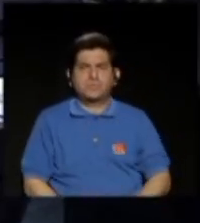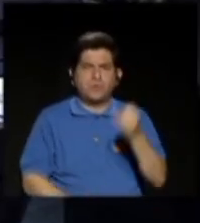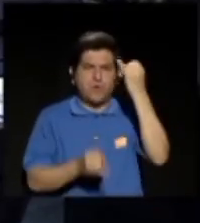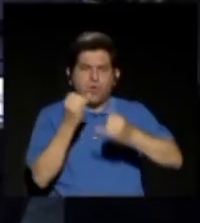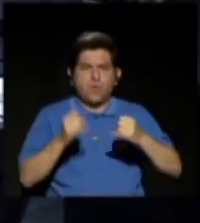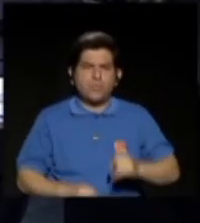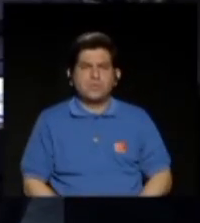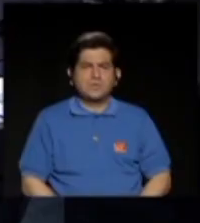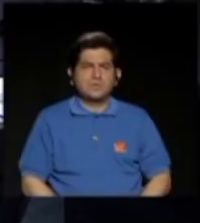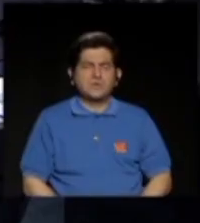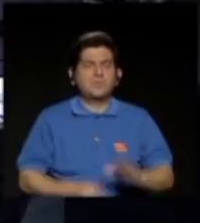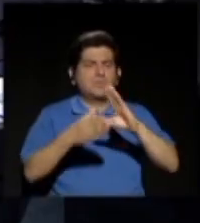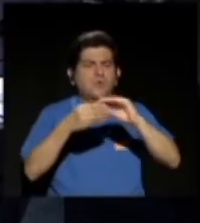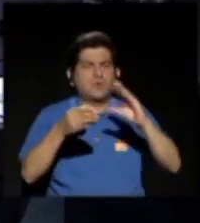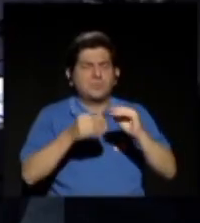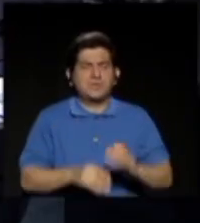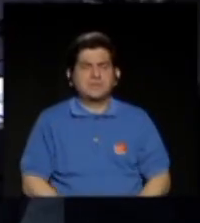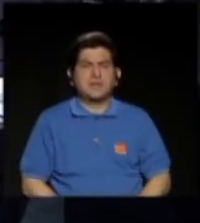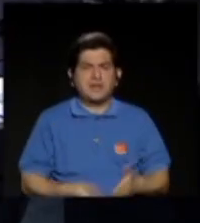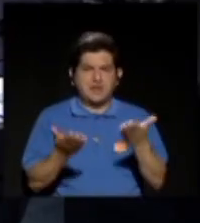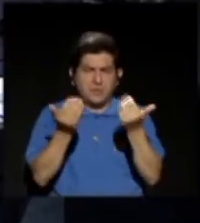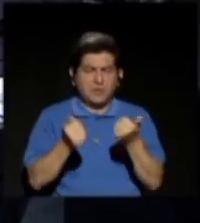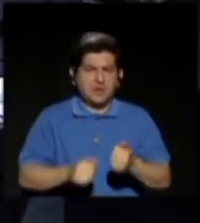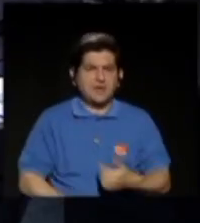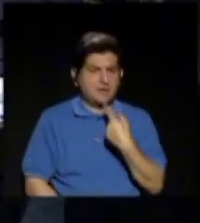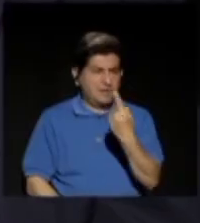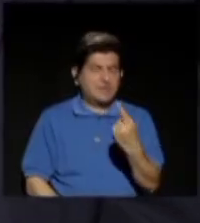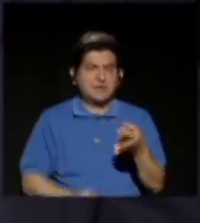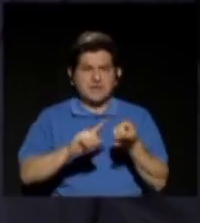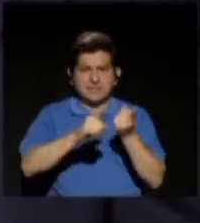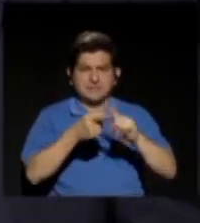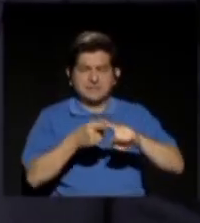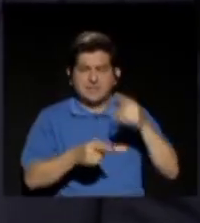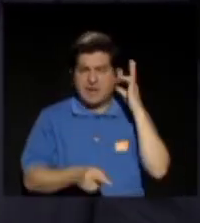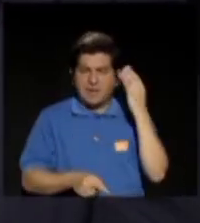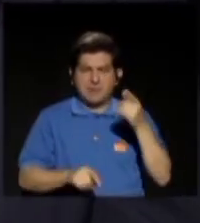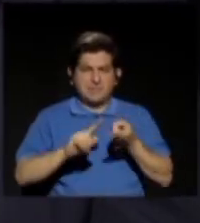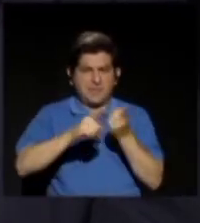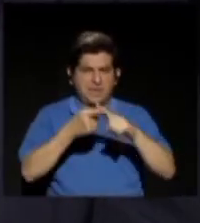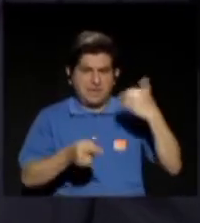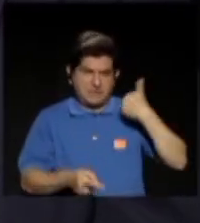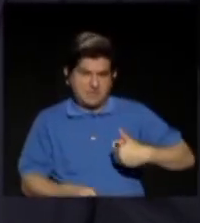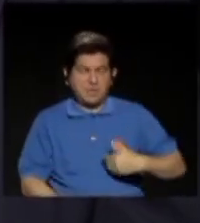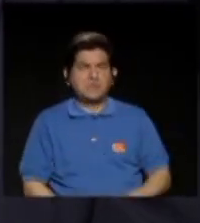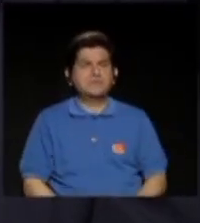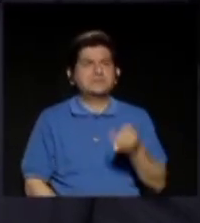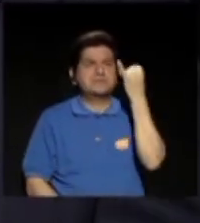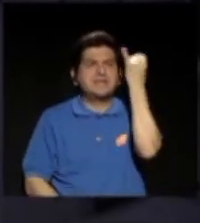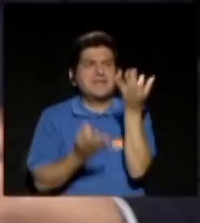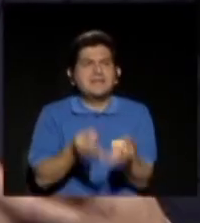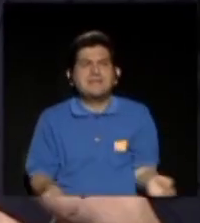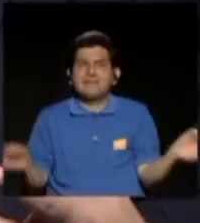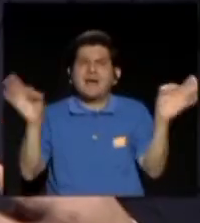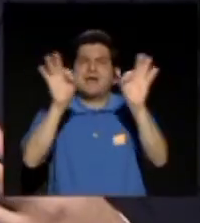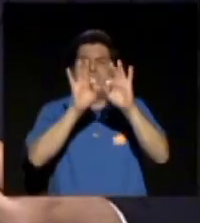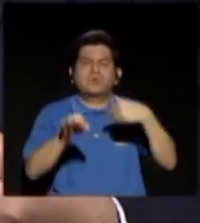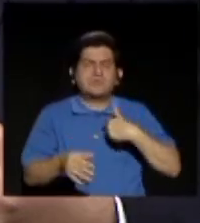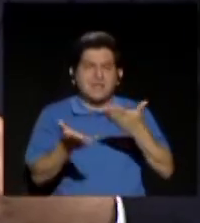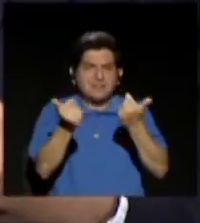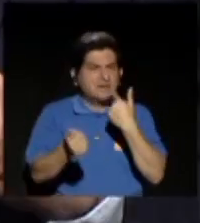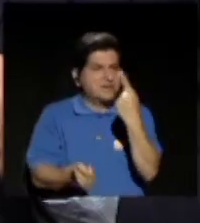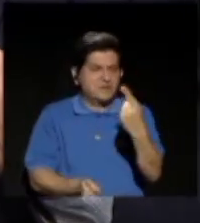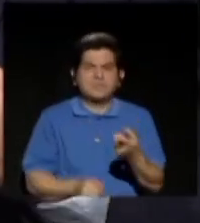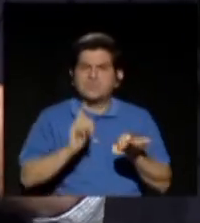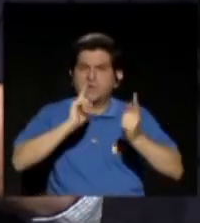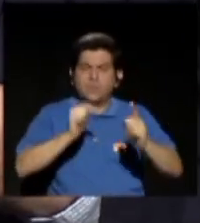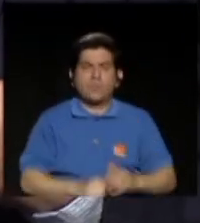quiera transmitirle a las amigas y amigos que nos acompañan. Bueno, efectivamente, tal vez la idea más importante que me gusta rescatar es la idea